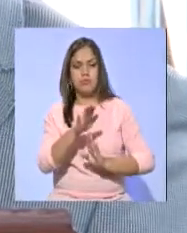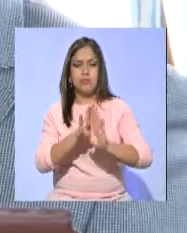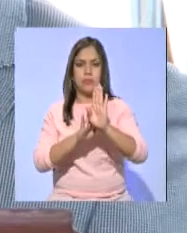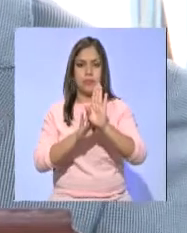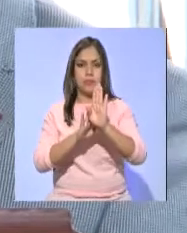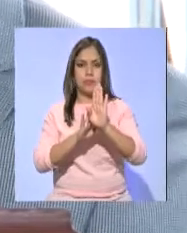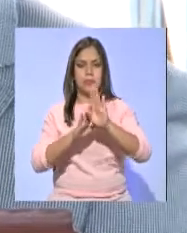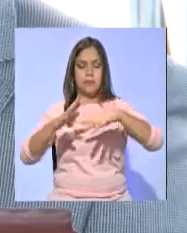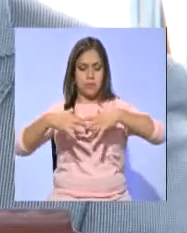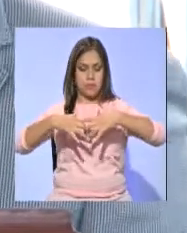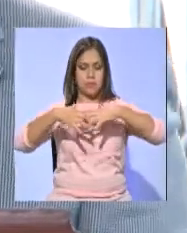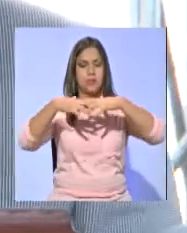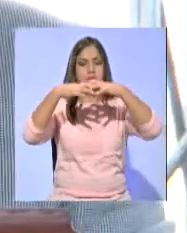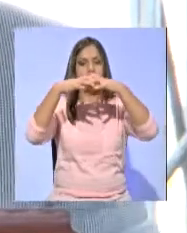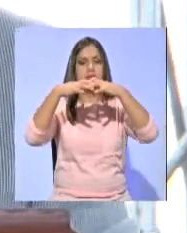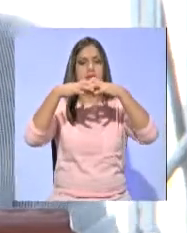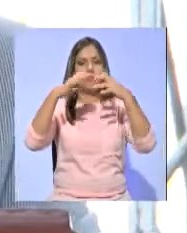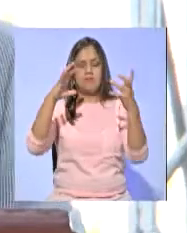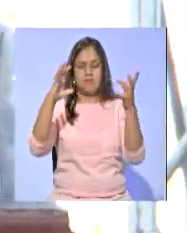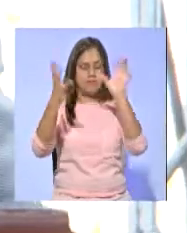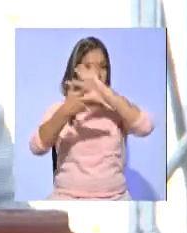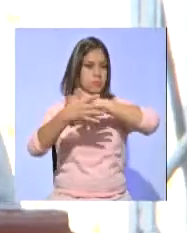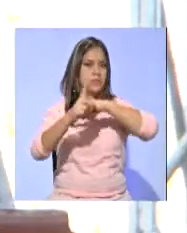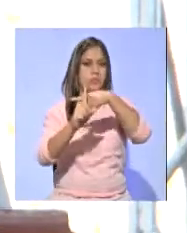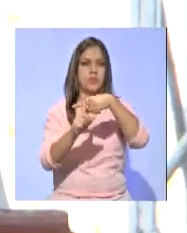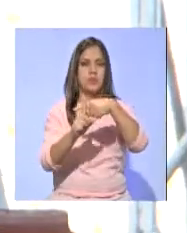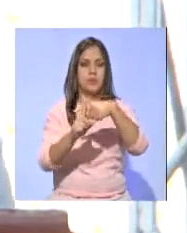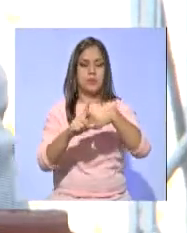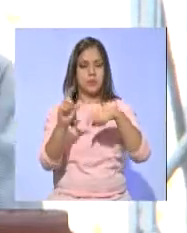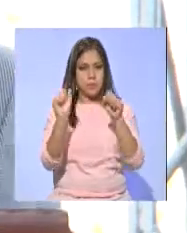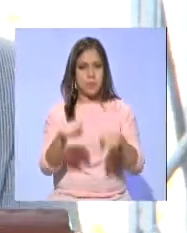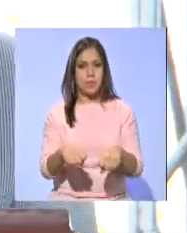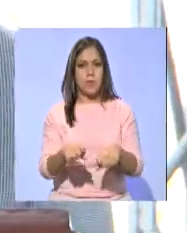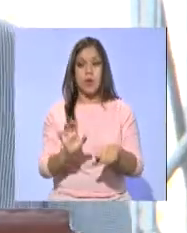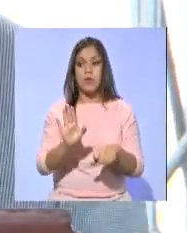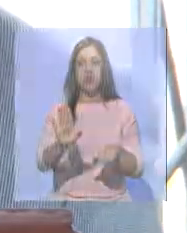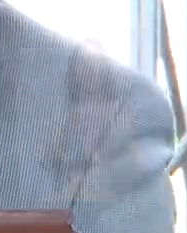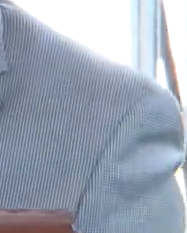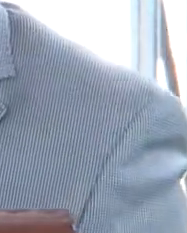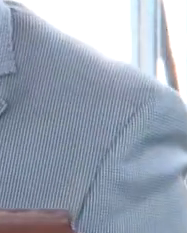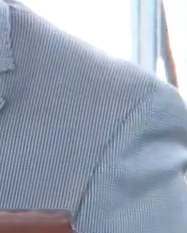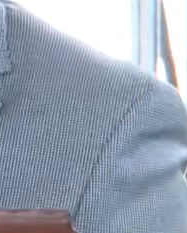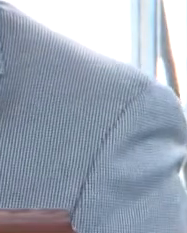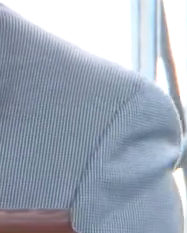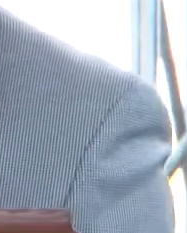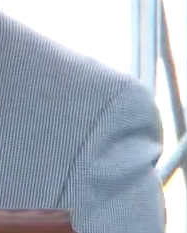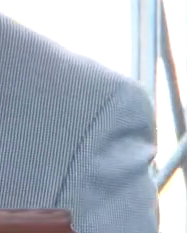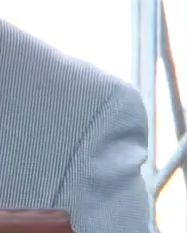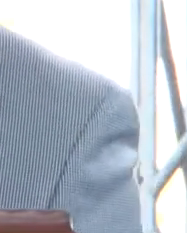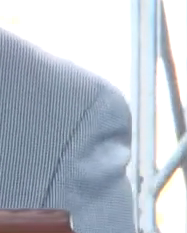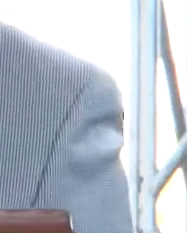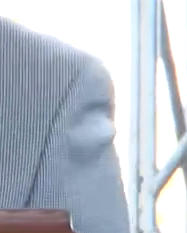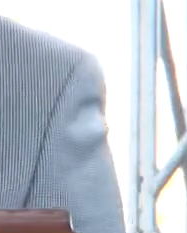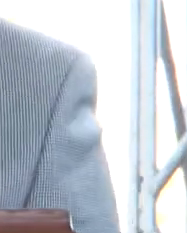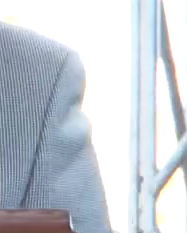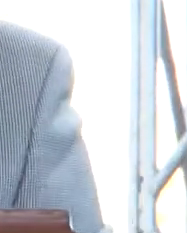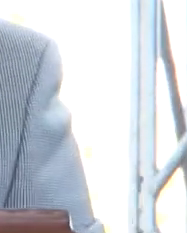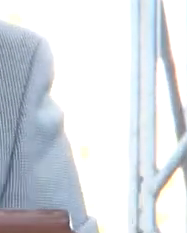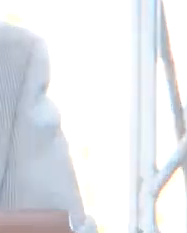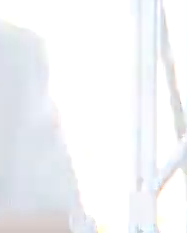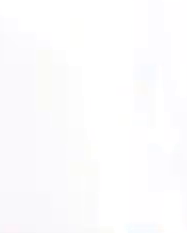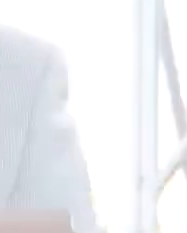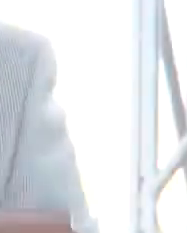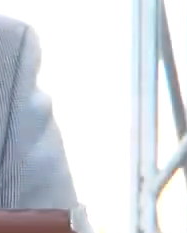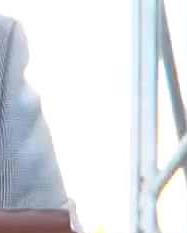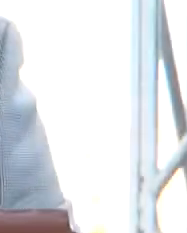giro de 180 grados para que su producción deje de ser una producción de simple